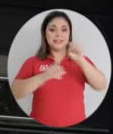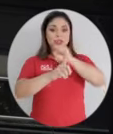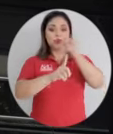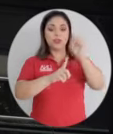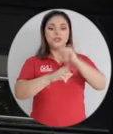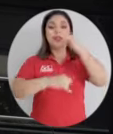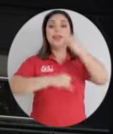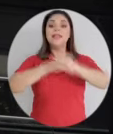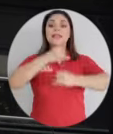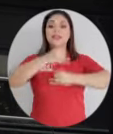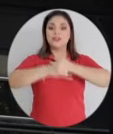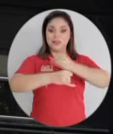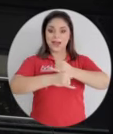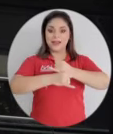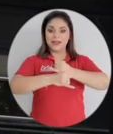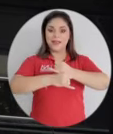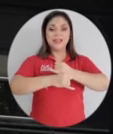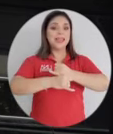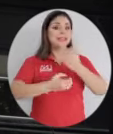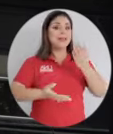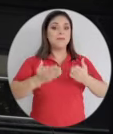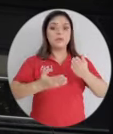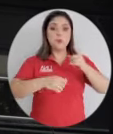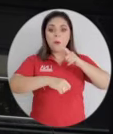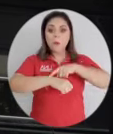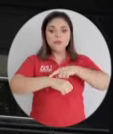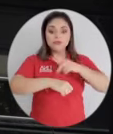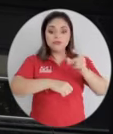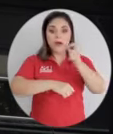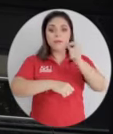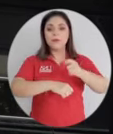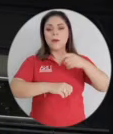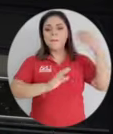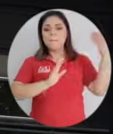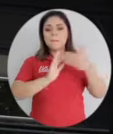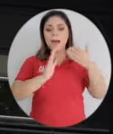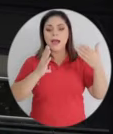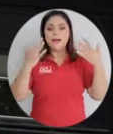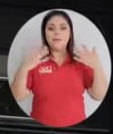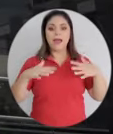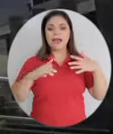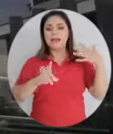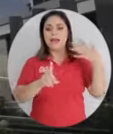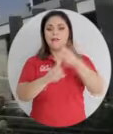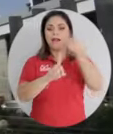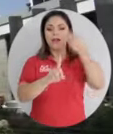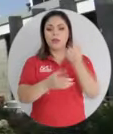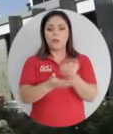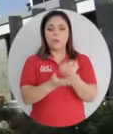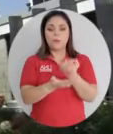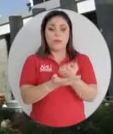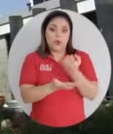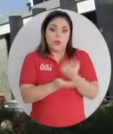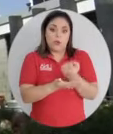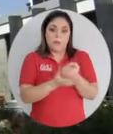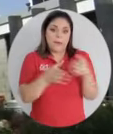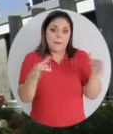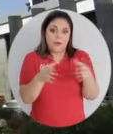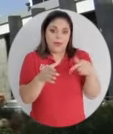de mencionar, que de un momento a otro viene otra vez a golpear, ¿verdad?, a dar shocks importantes a la economía, a una economía